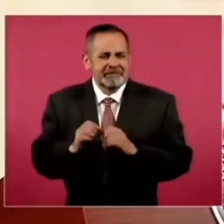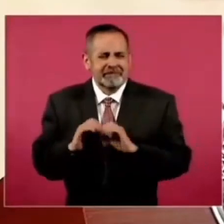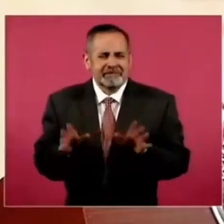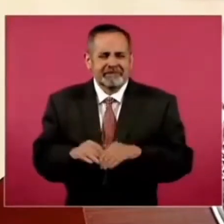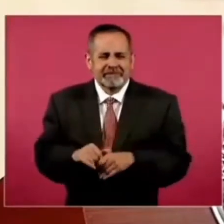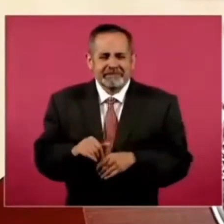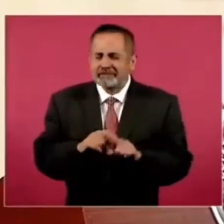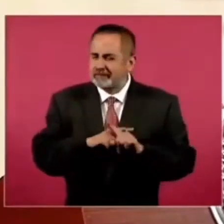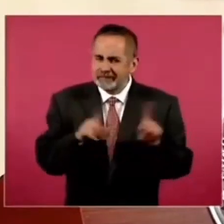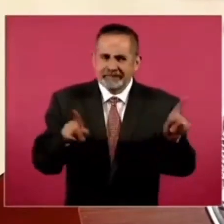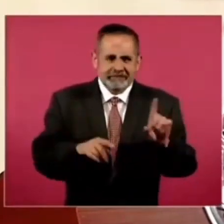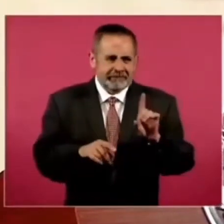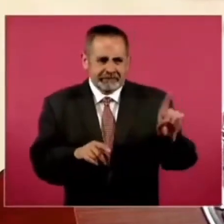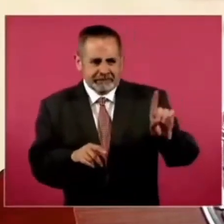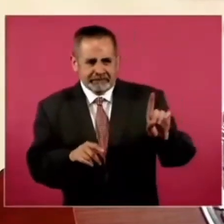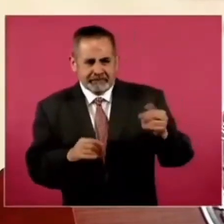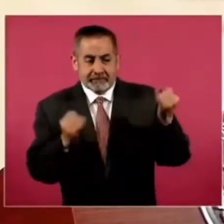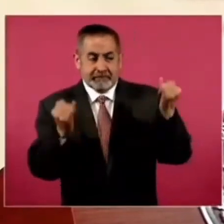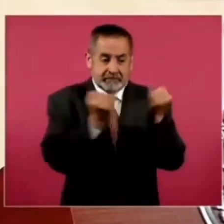no es lo mismo.